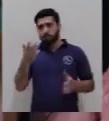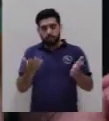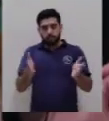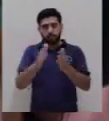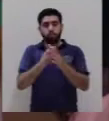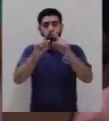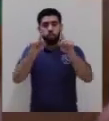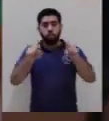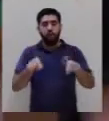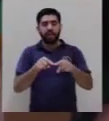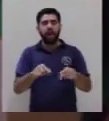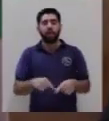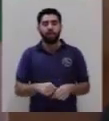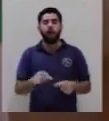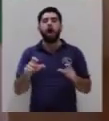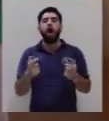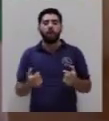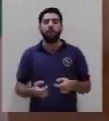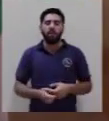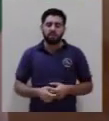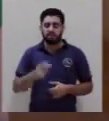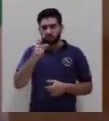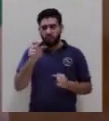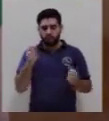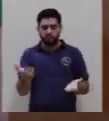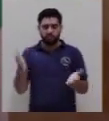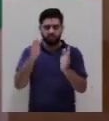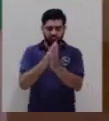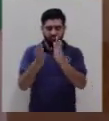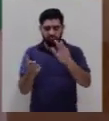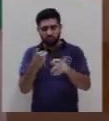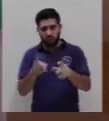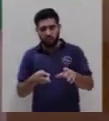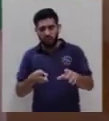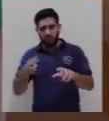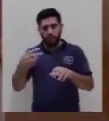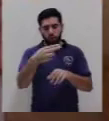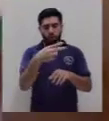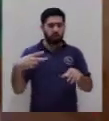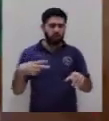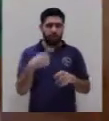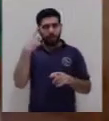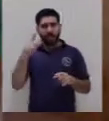cuadrado, ¿verdad? Ok. Ustedes con una regla, un lápiz, hacen un cuadrado.